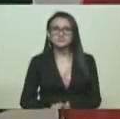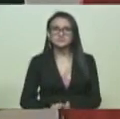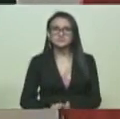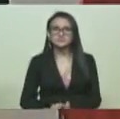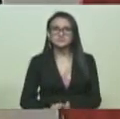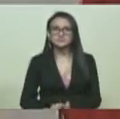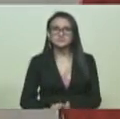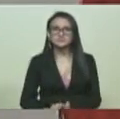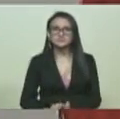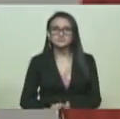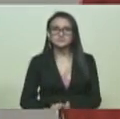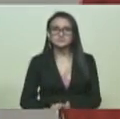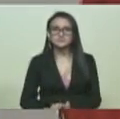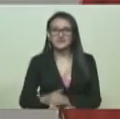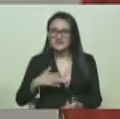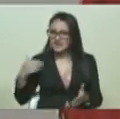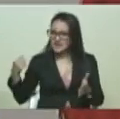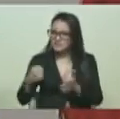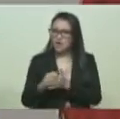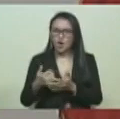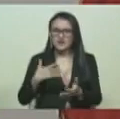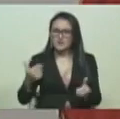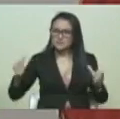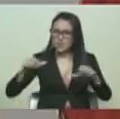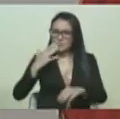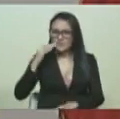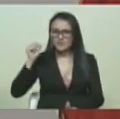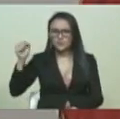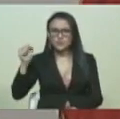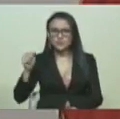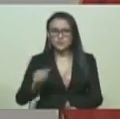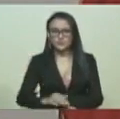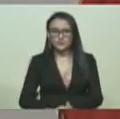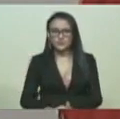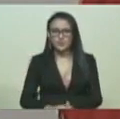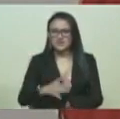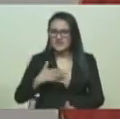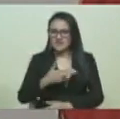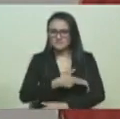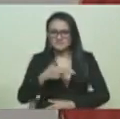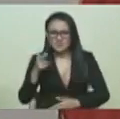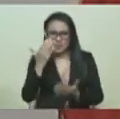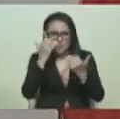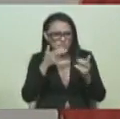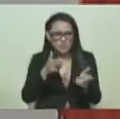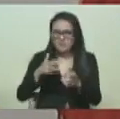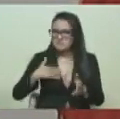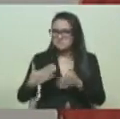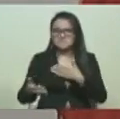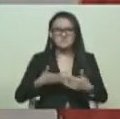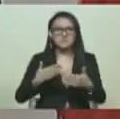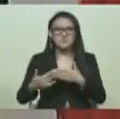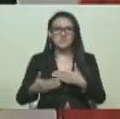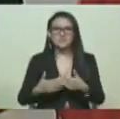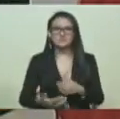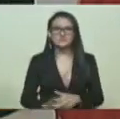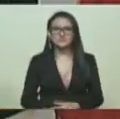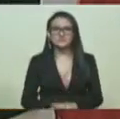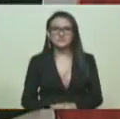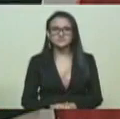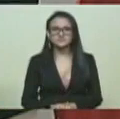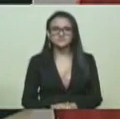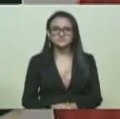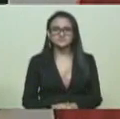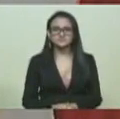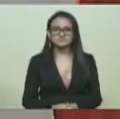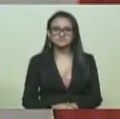De nuevo, la vía del golpismo, de nuevo, la vía de la insurrección armada, terrorista, para tratar,